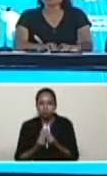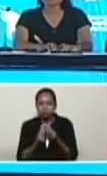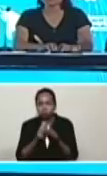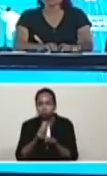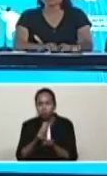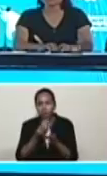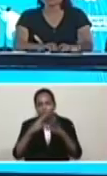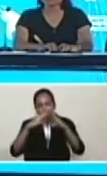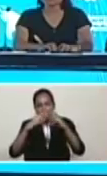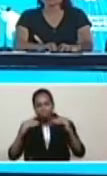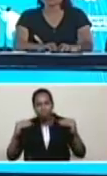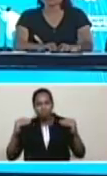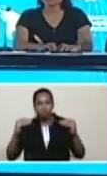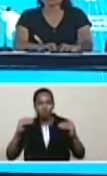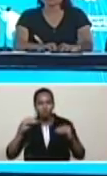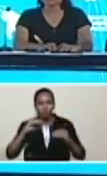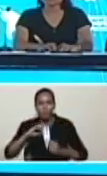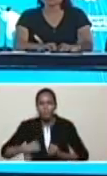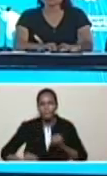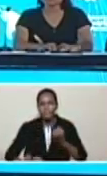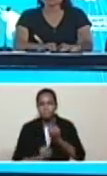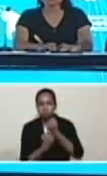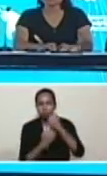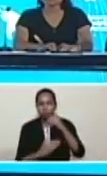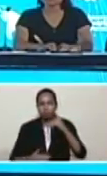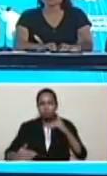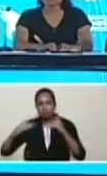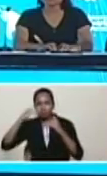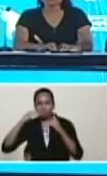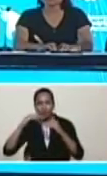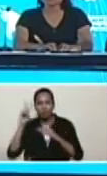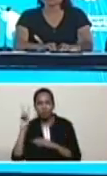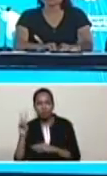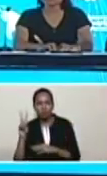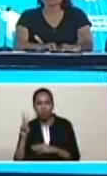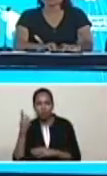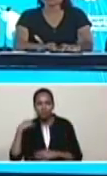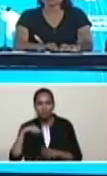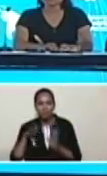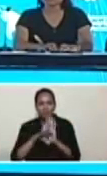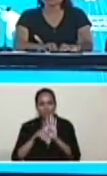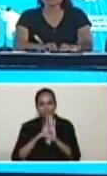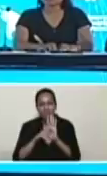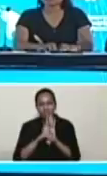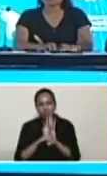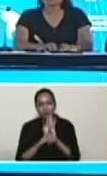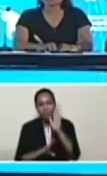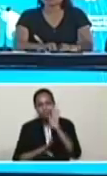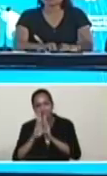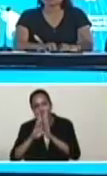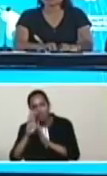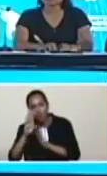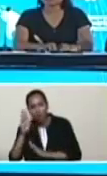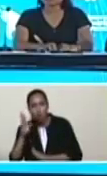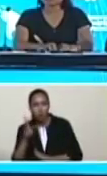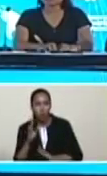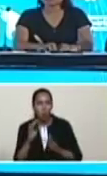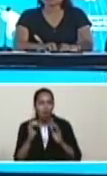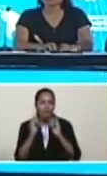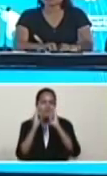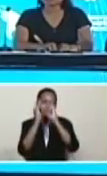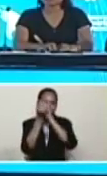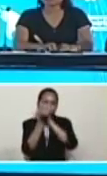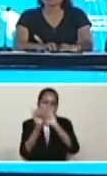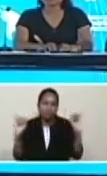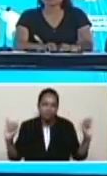una patria potencia. Venezuela tiene derecho a su desarrollo, a su independencia, a su felicidad. Y ese